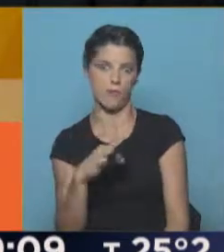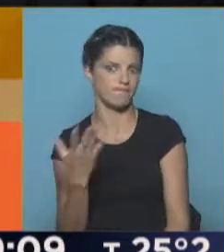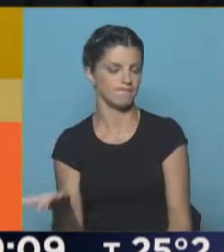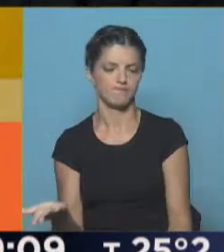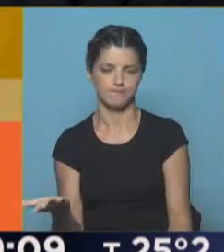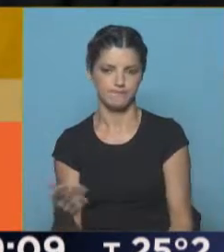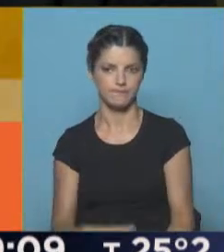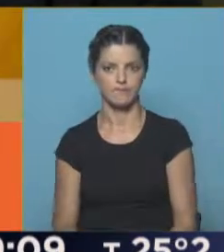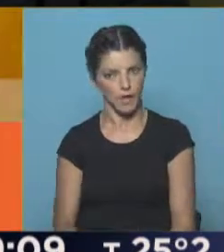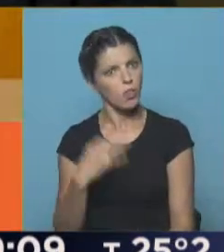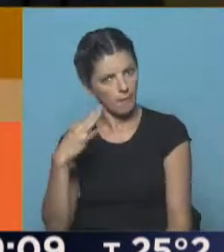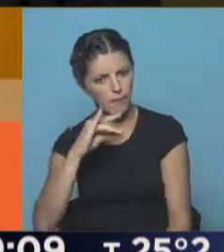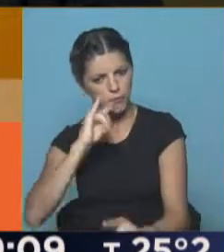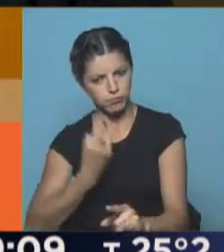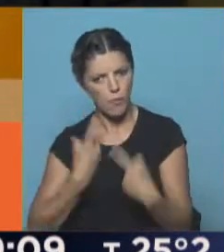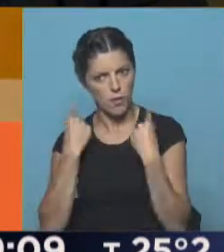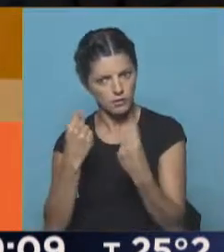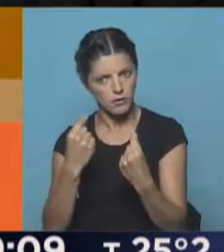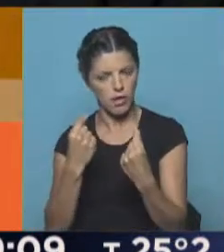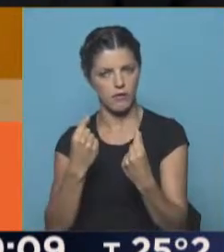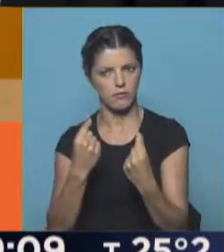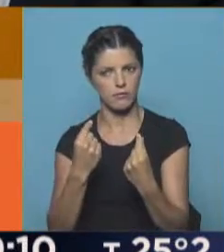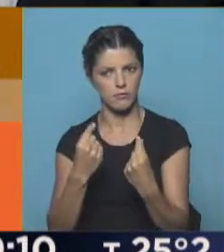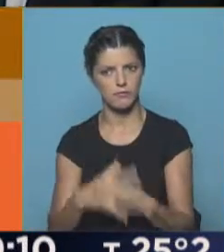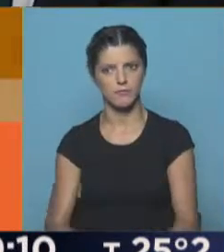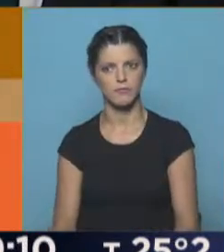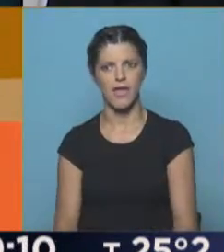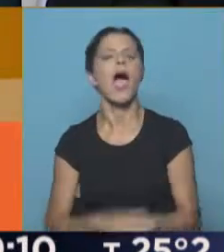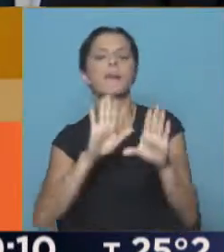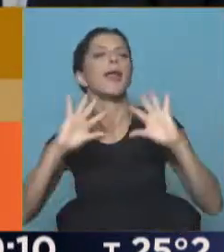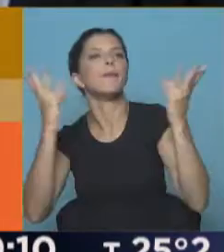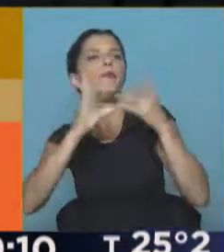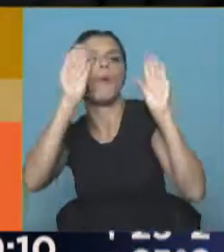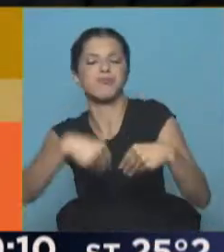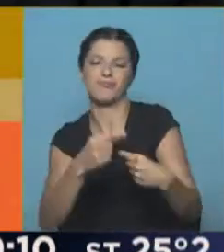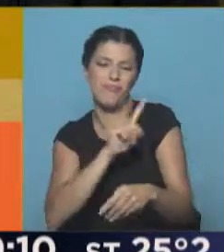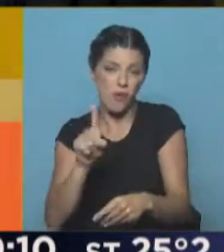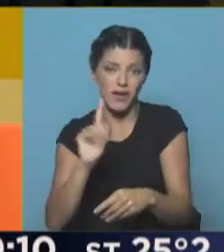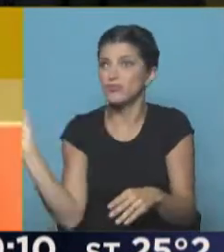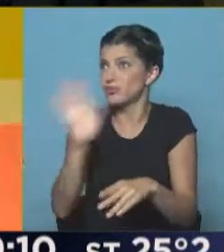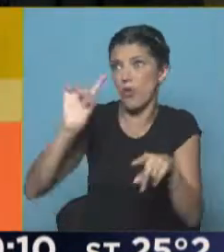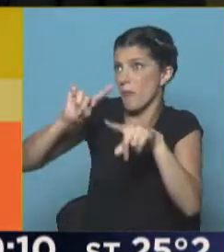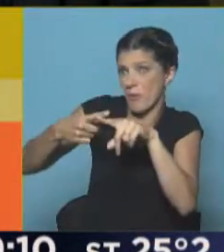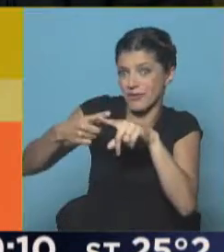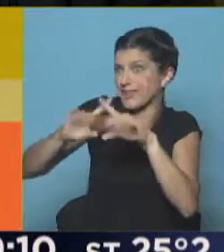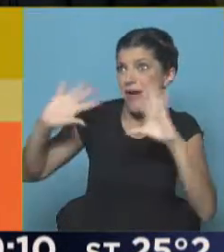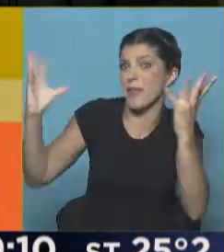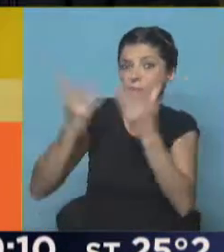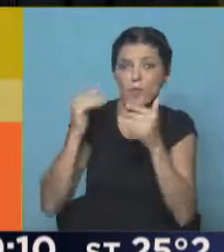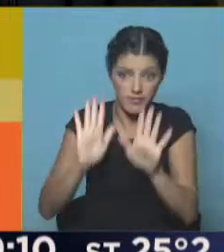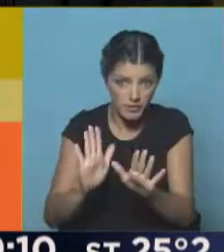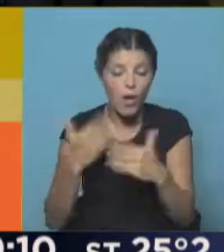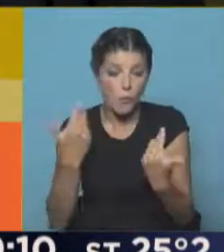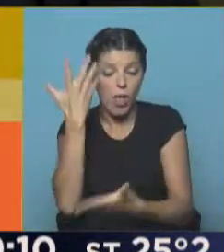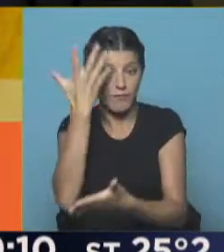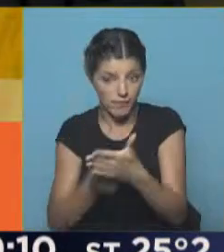hay que hacerla serenamente, tampoco se cae el mundo, pasa en toda la política del mundo, entre las pasiones, los errores. Hoy